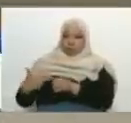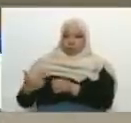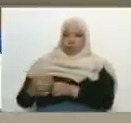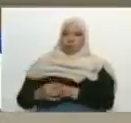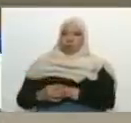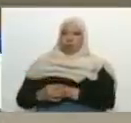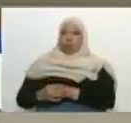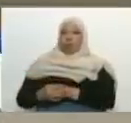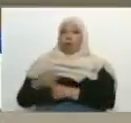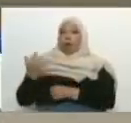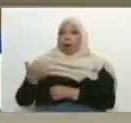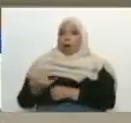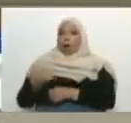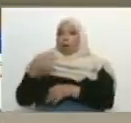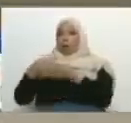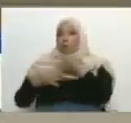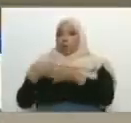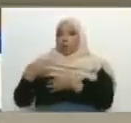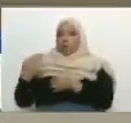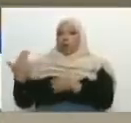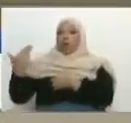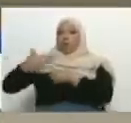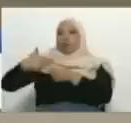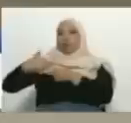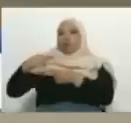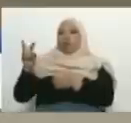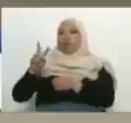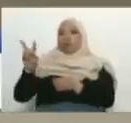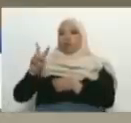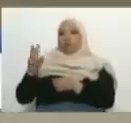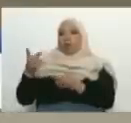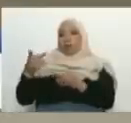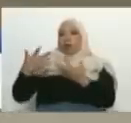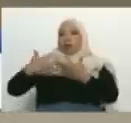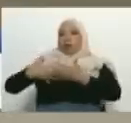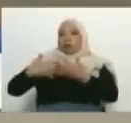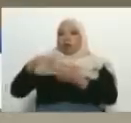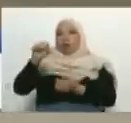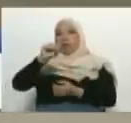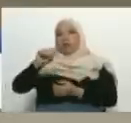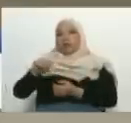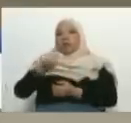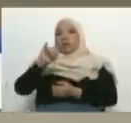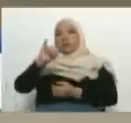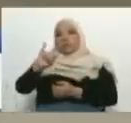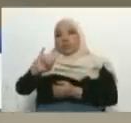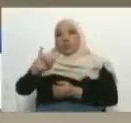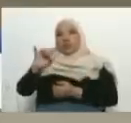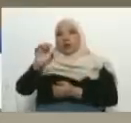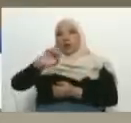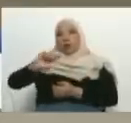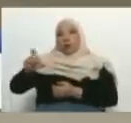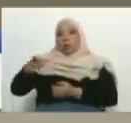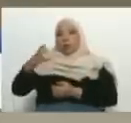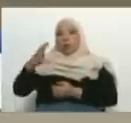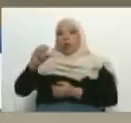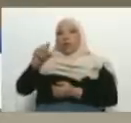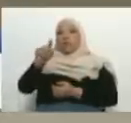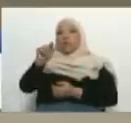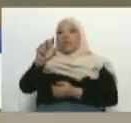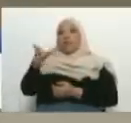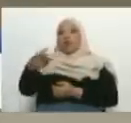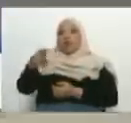activo específico de petróleo de Venezuela, como es el caso de Citgo, empresa